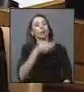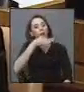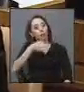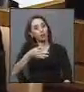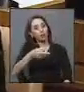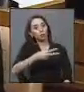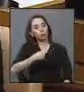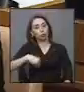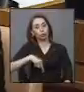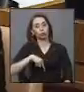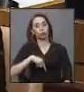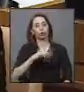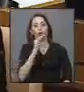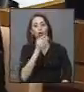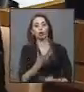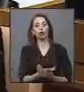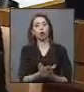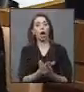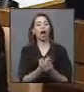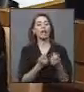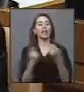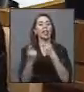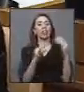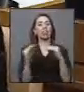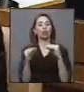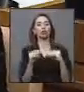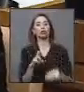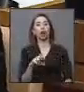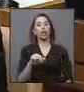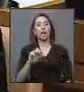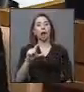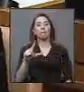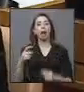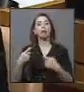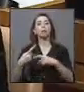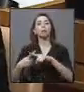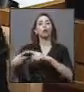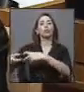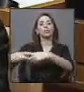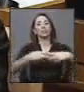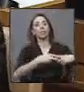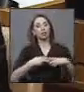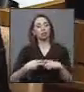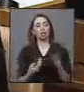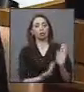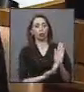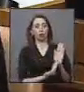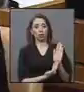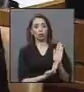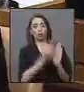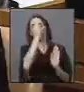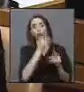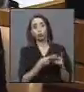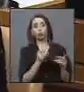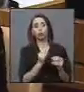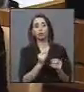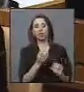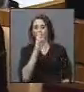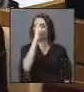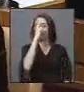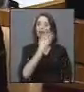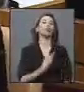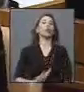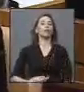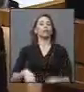también que no había negociación ramal. Y esta es una, y somos parte de esa. Esto es lo más raro del mundo. El